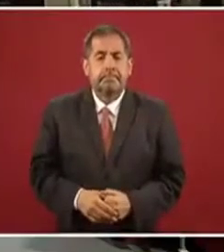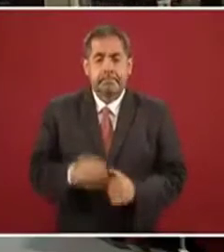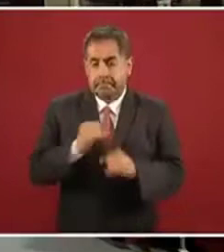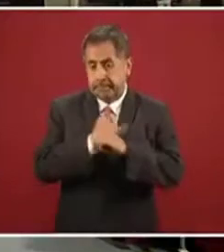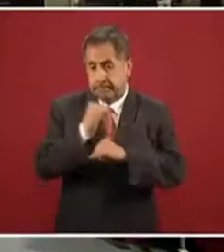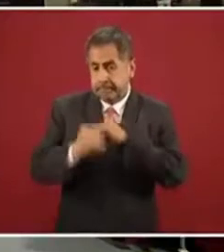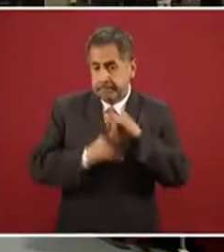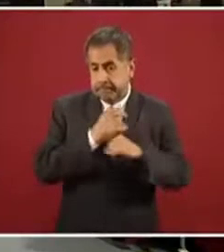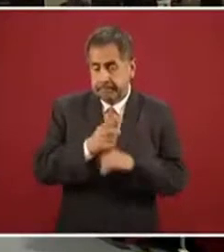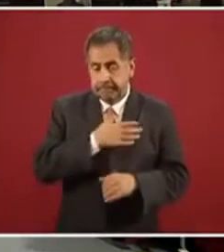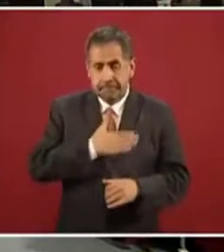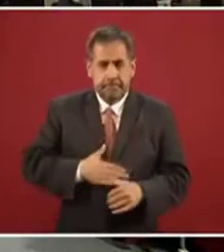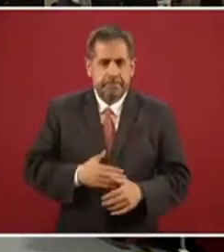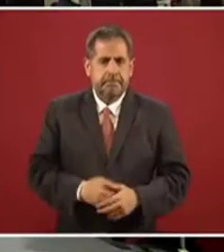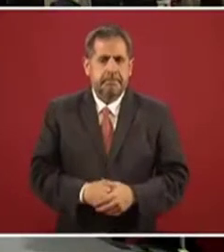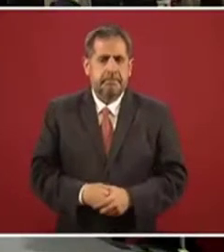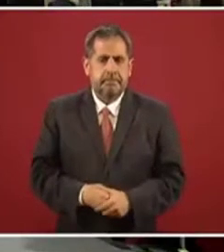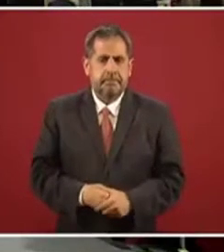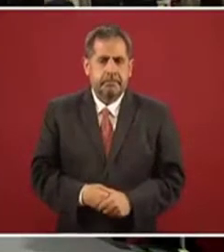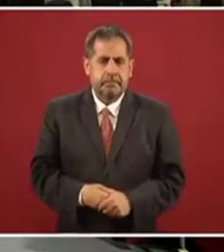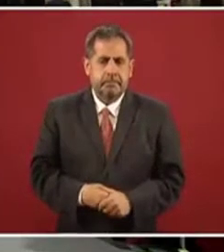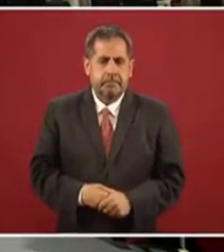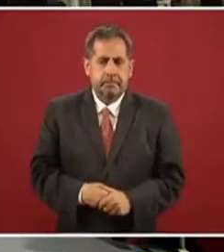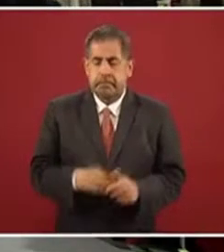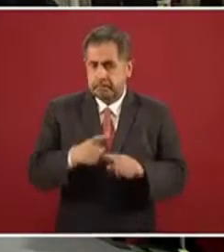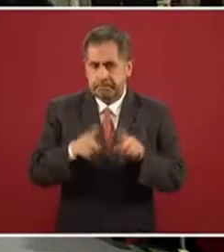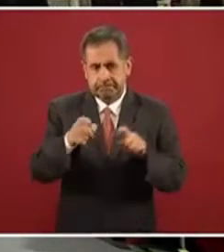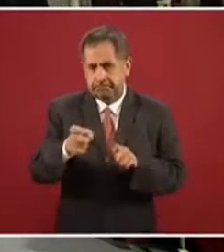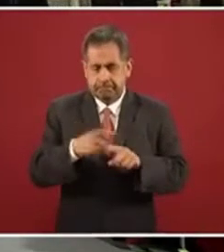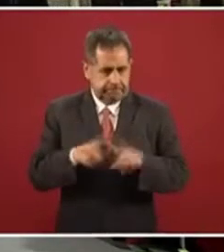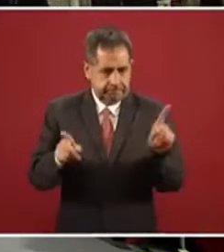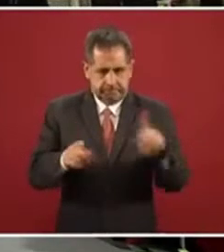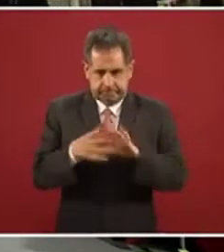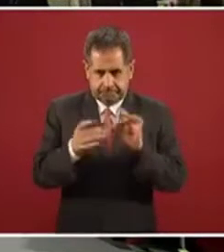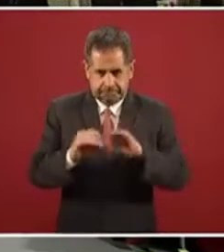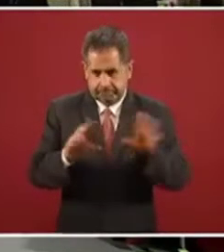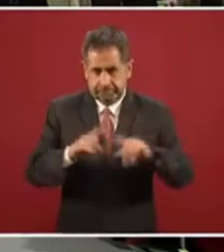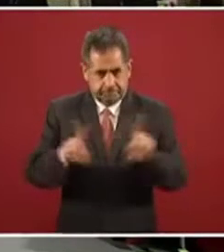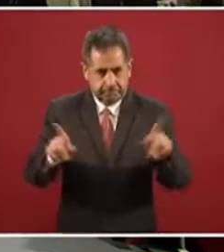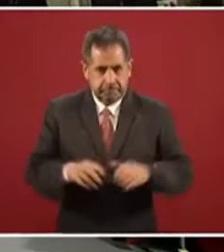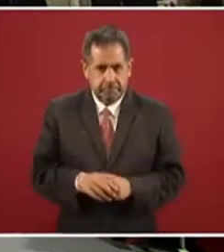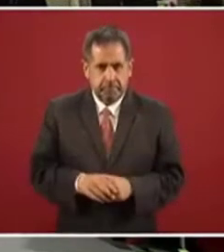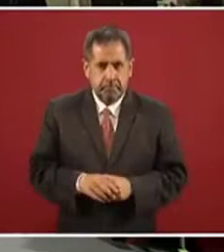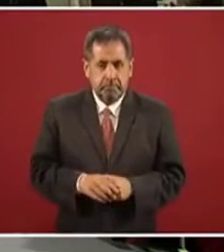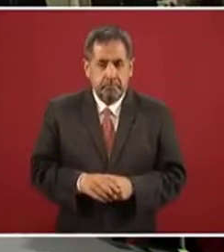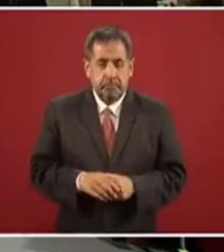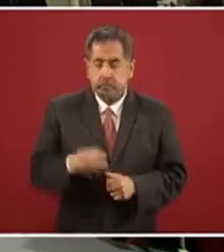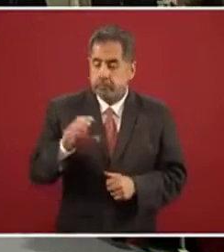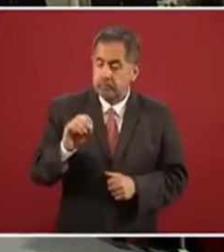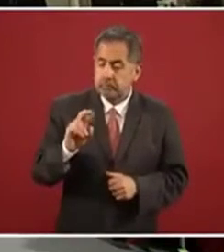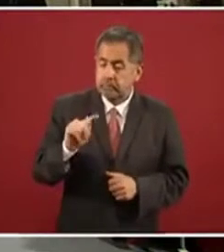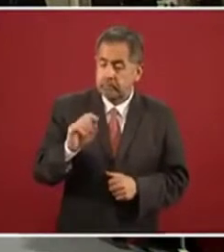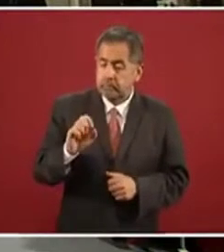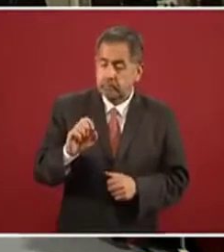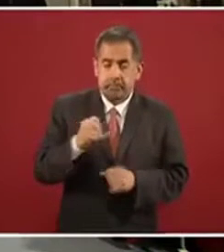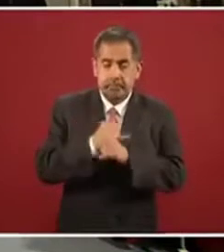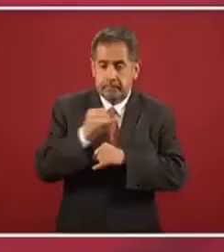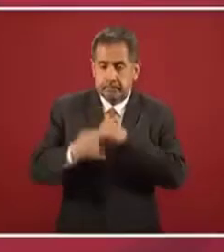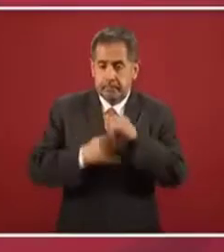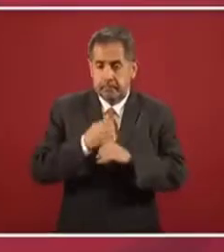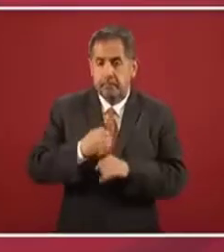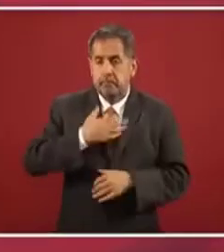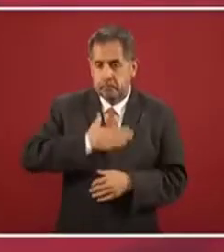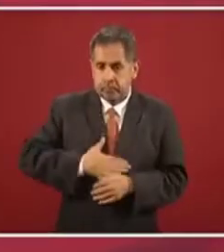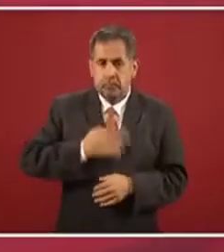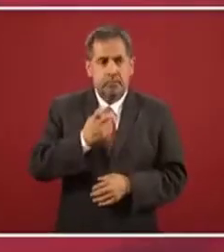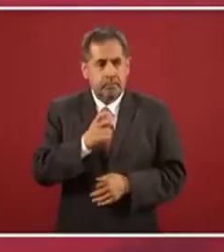Internacional de Justicia. La penal está, es, por eso era importante la precisión. La Corte Internacional de Justicia es ante la que